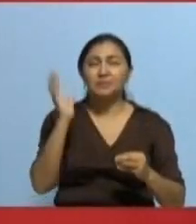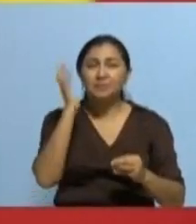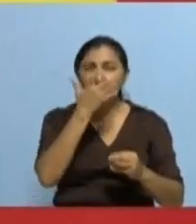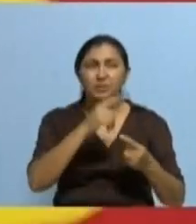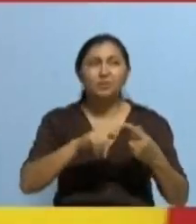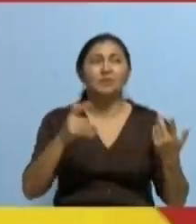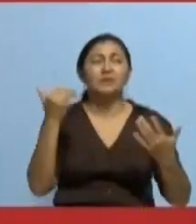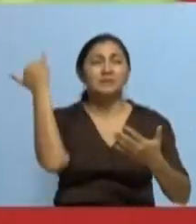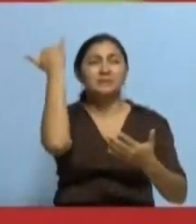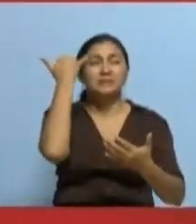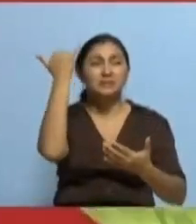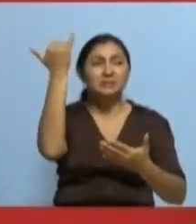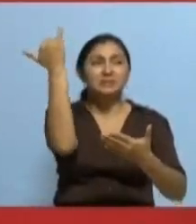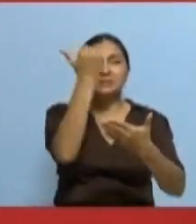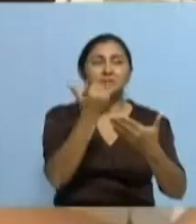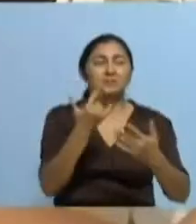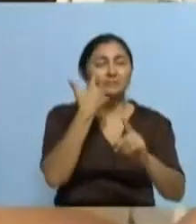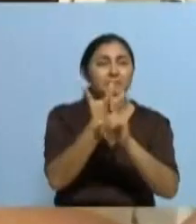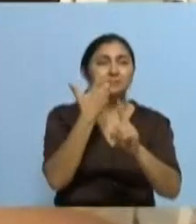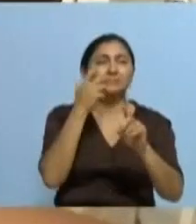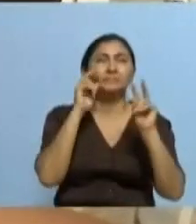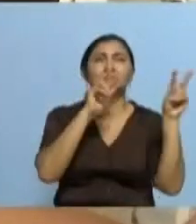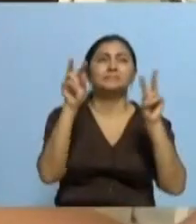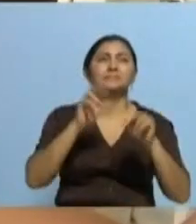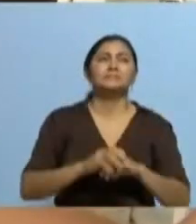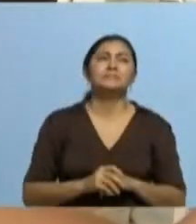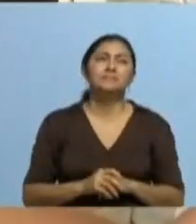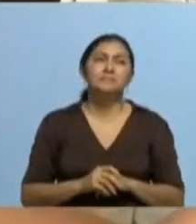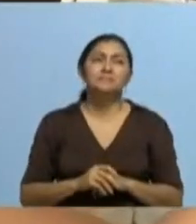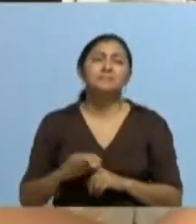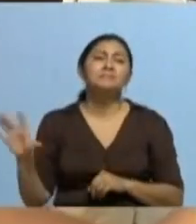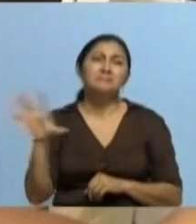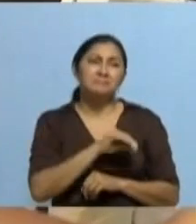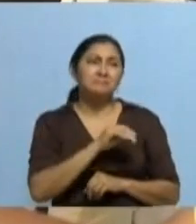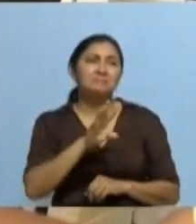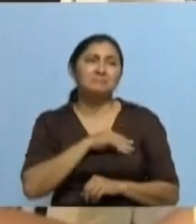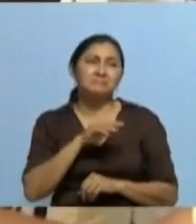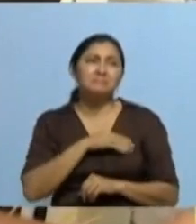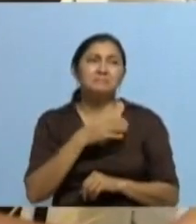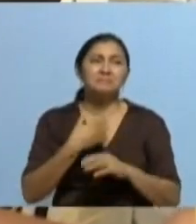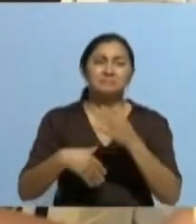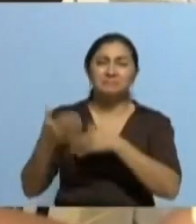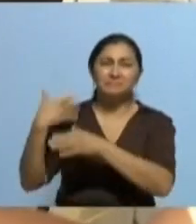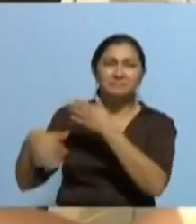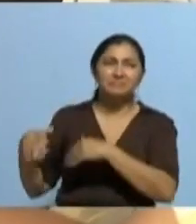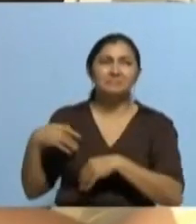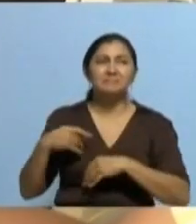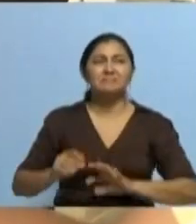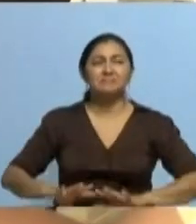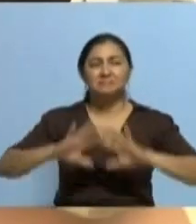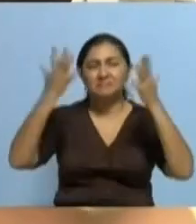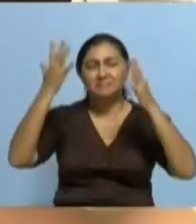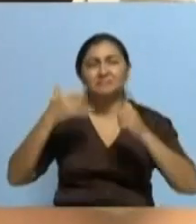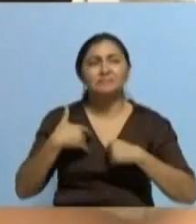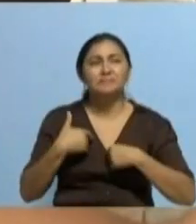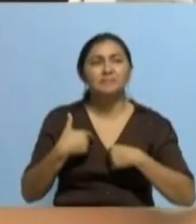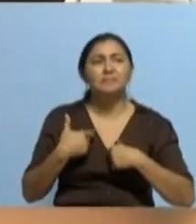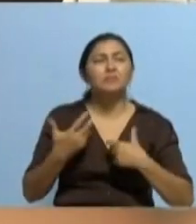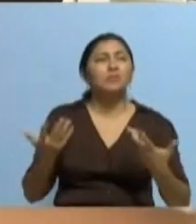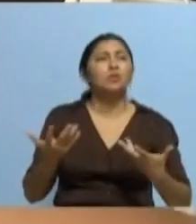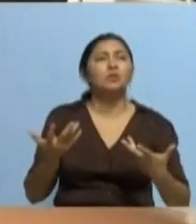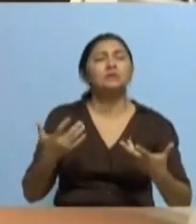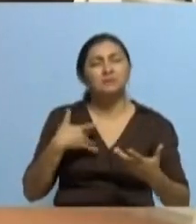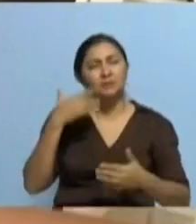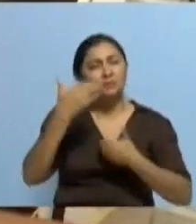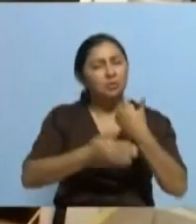e impacto visual, entre otros. Nos animamos a decorar a través de una celebración que tuvimos aquí, una fiesta, y de ahí en adelante